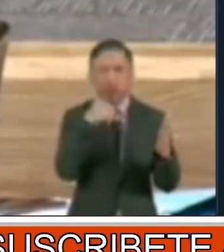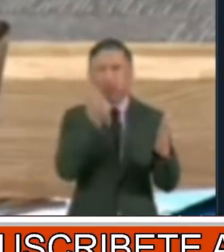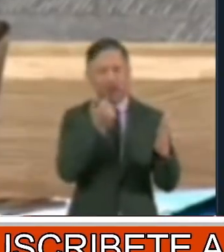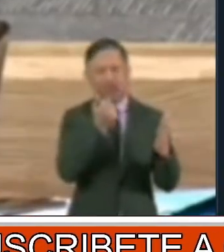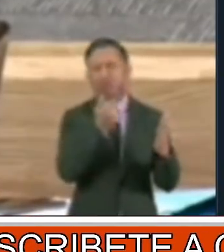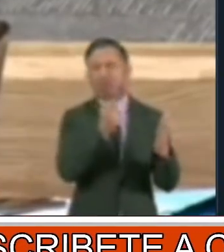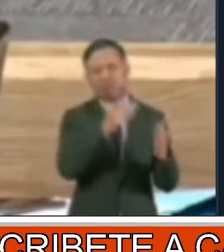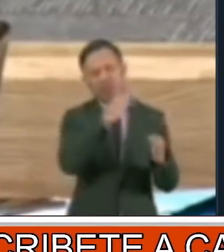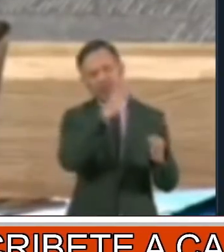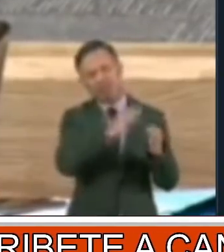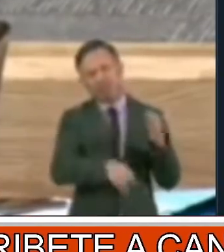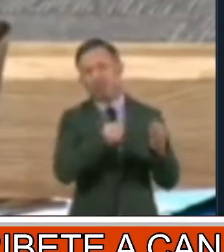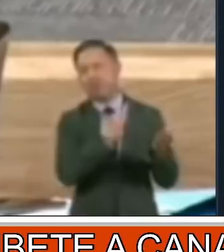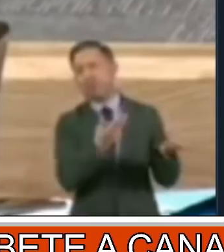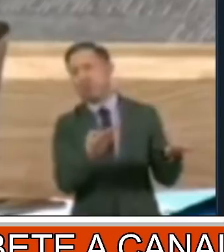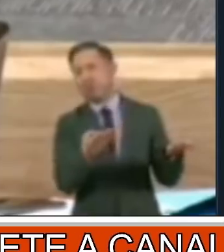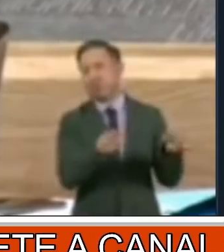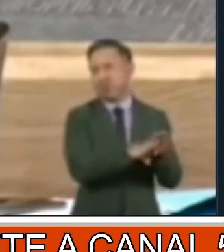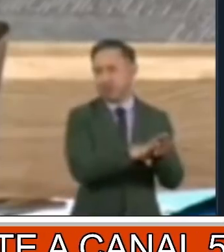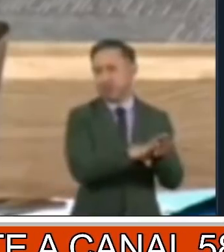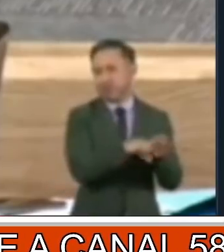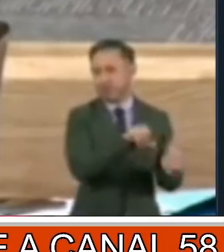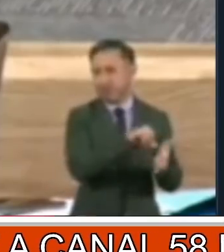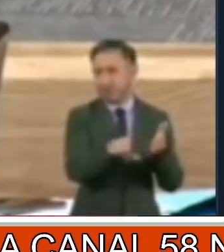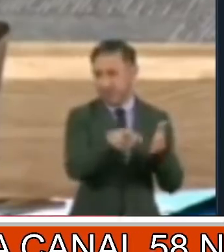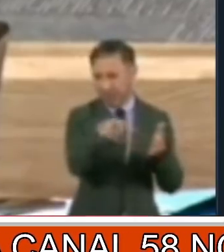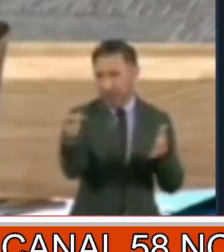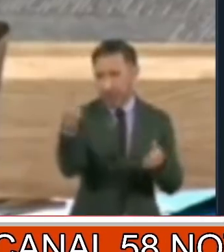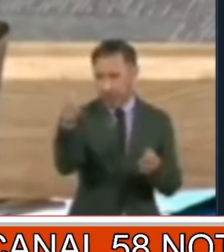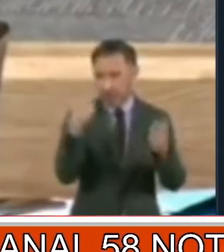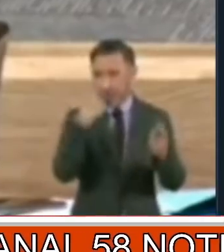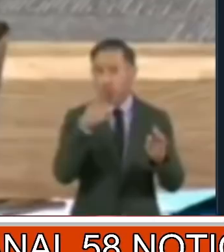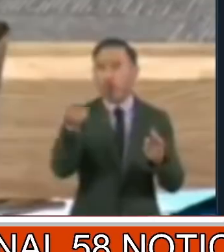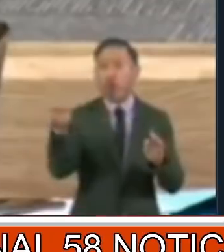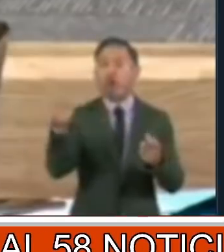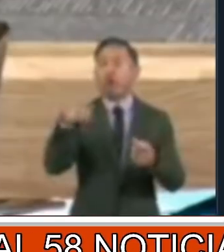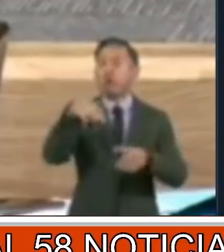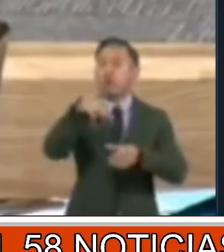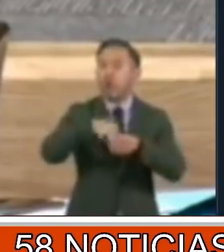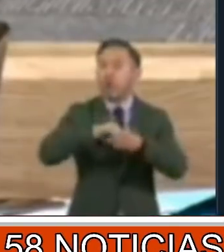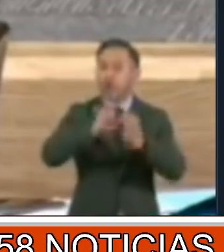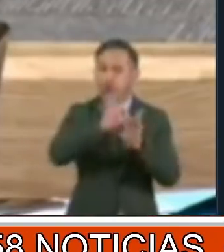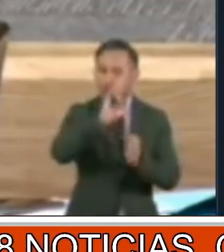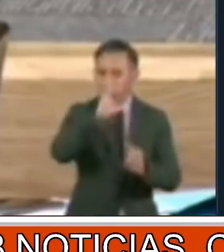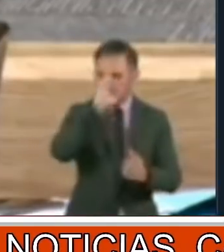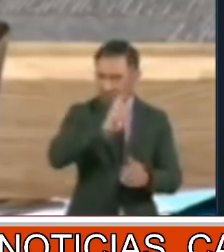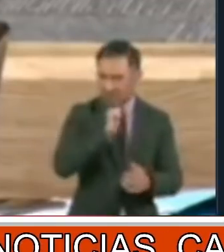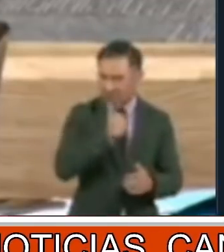desde posiciones no constitucionales y no democráticas.